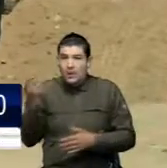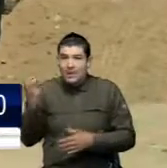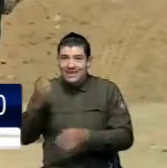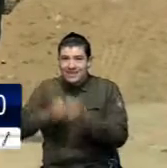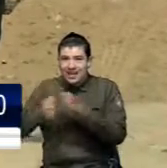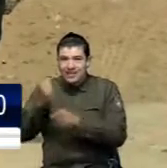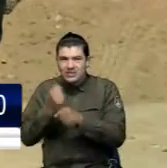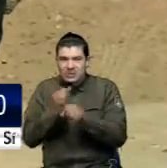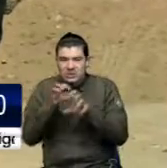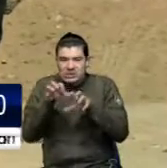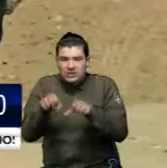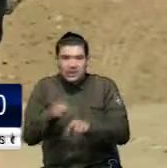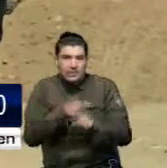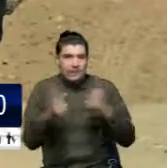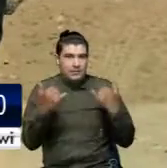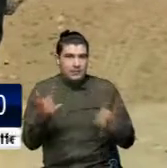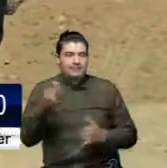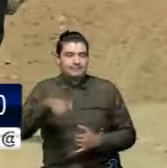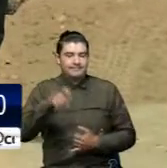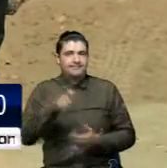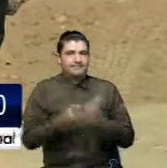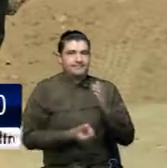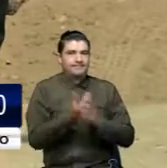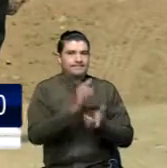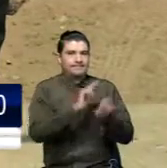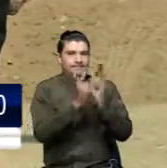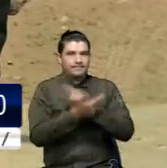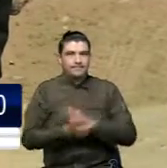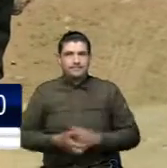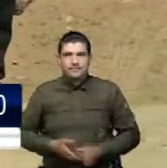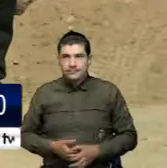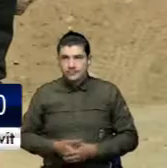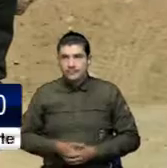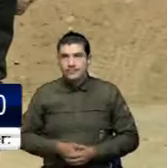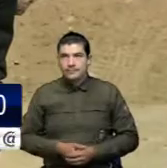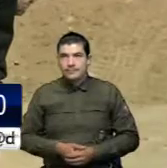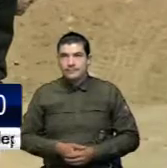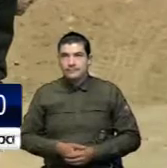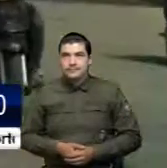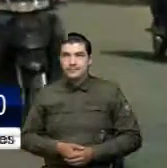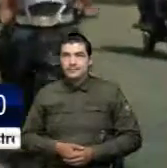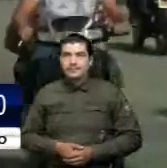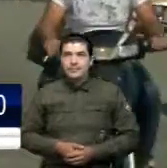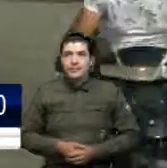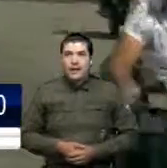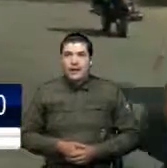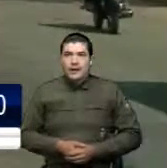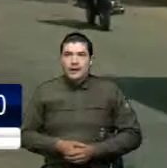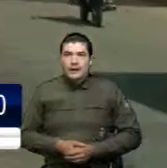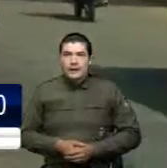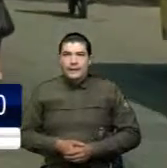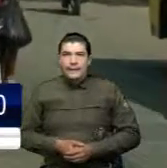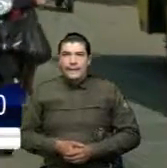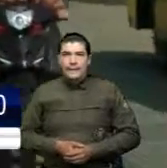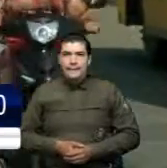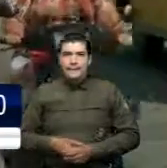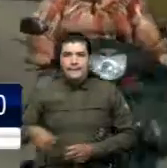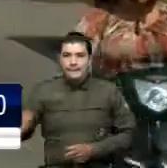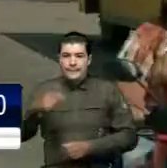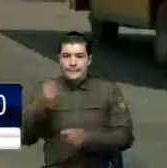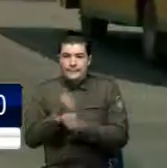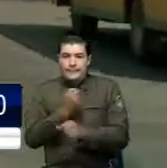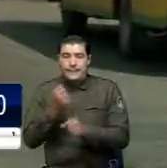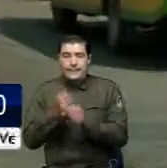esta obra se les cambió su alcantarillado. Fácilmente esto tiene un costo de 2 millones y les va a salir totalmente gratis. Los trabajos